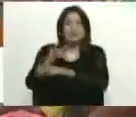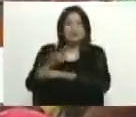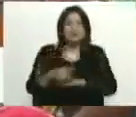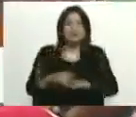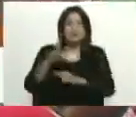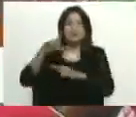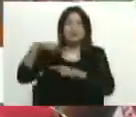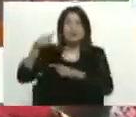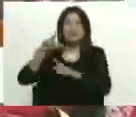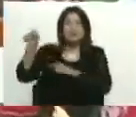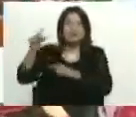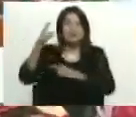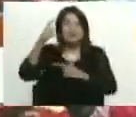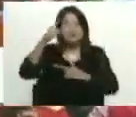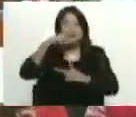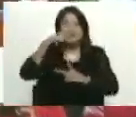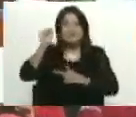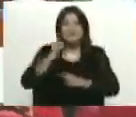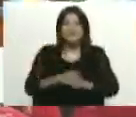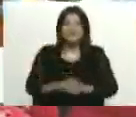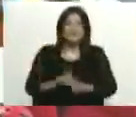ellos y Nicolás se queda.